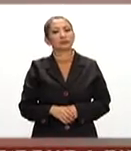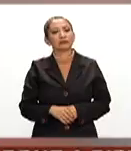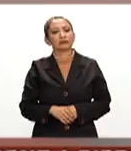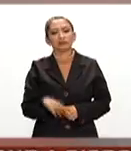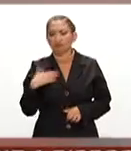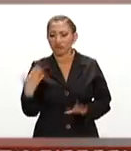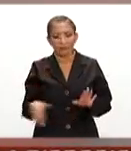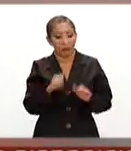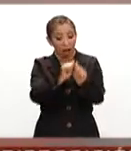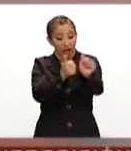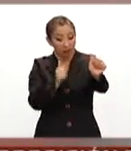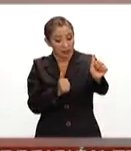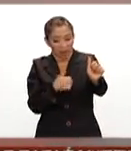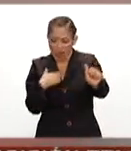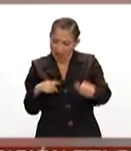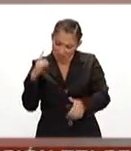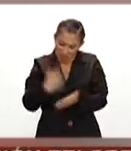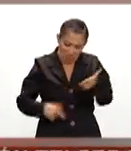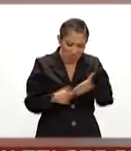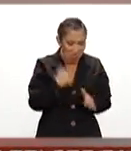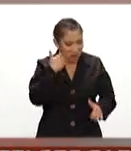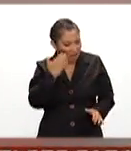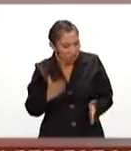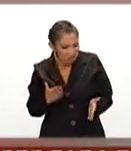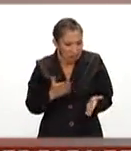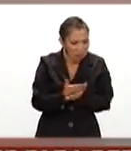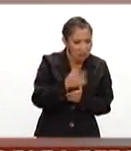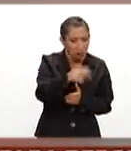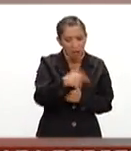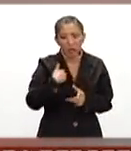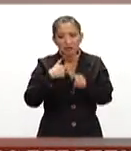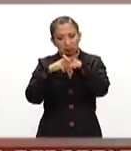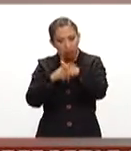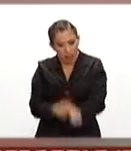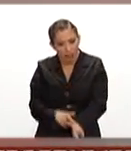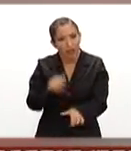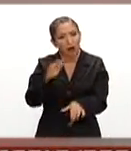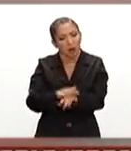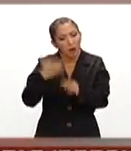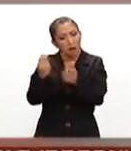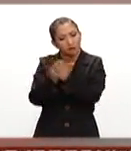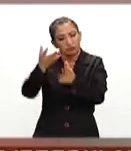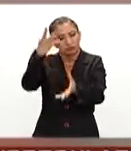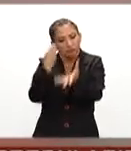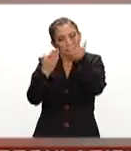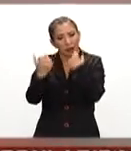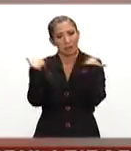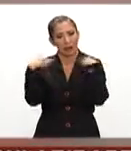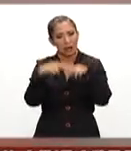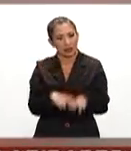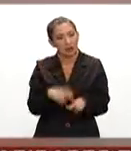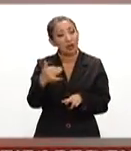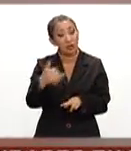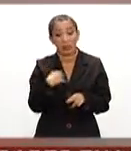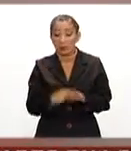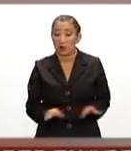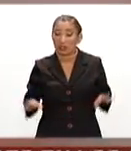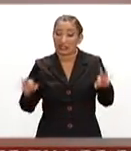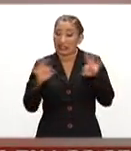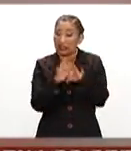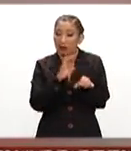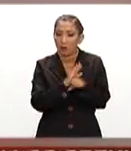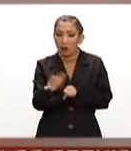Cómo atacar el rezago educativo y cómo continuar con la formación de maestros. Y ahorita algo que es muy